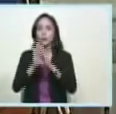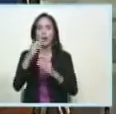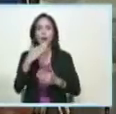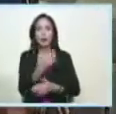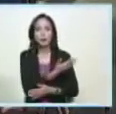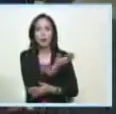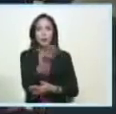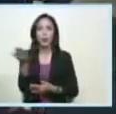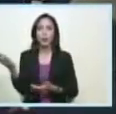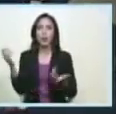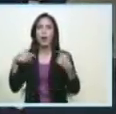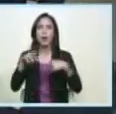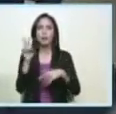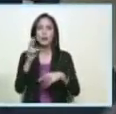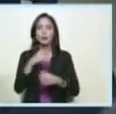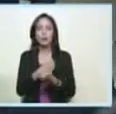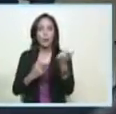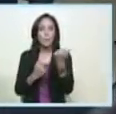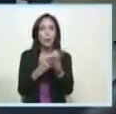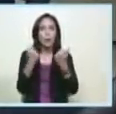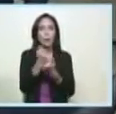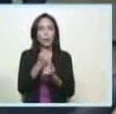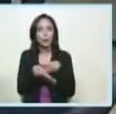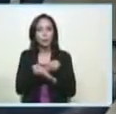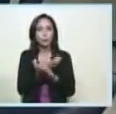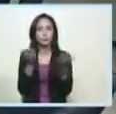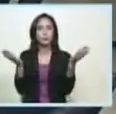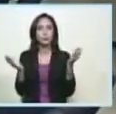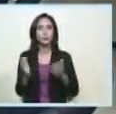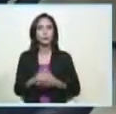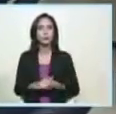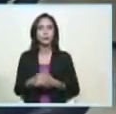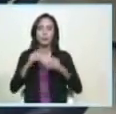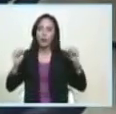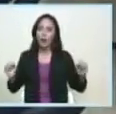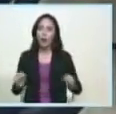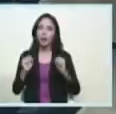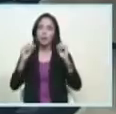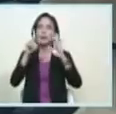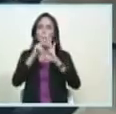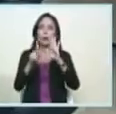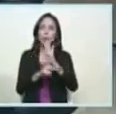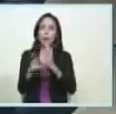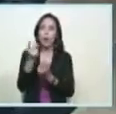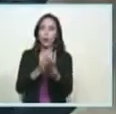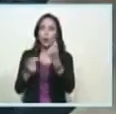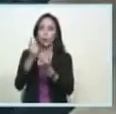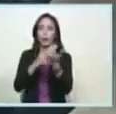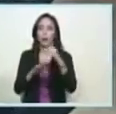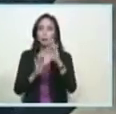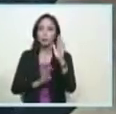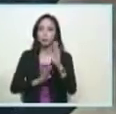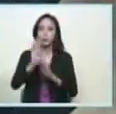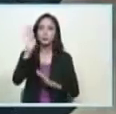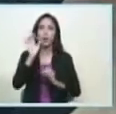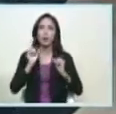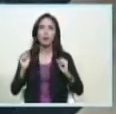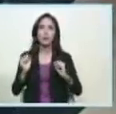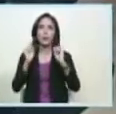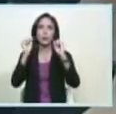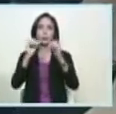gracias a toda venezuela y cuento con tu apoyo que viva el programa de recuperación económica del país